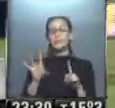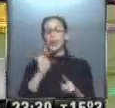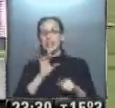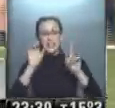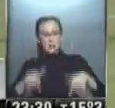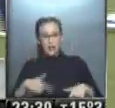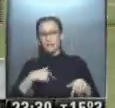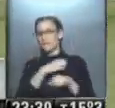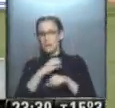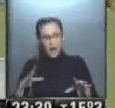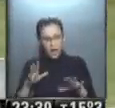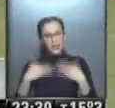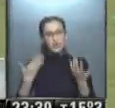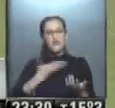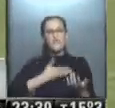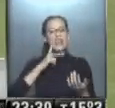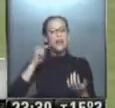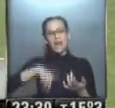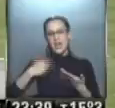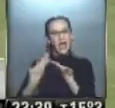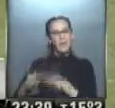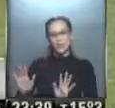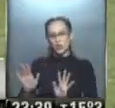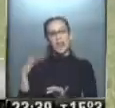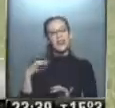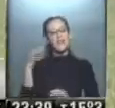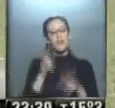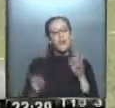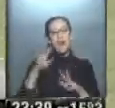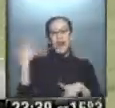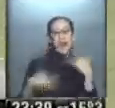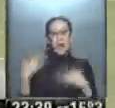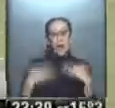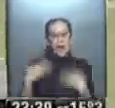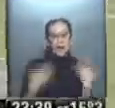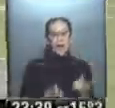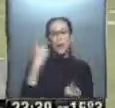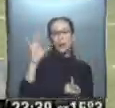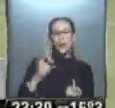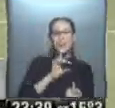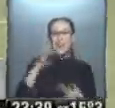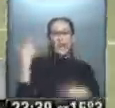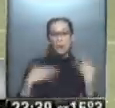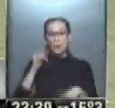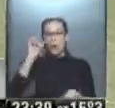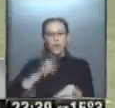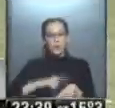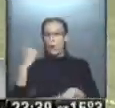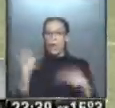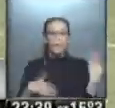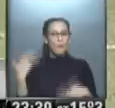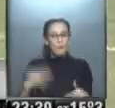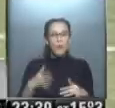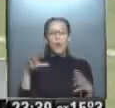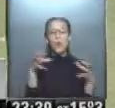Por eso Tati Finland termina dando un paso al costado y ahora tienen que buscar de manera rápida por lo menos un entrenador interino. Porque el